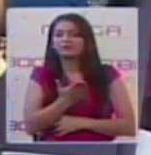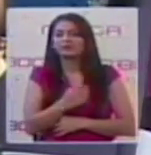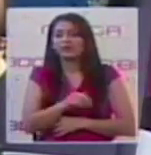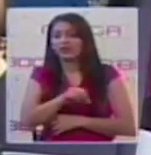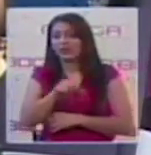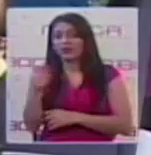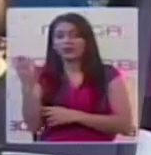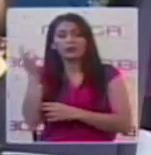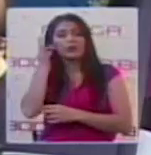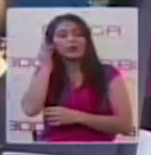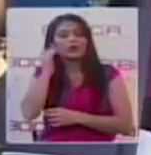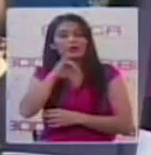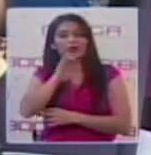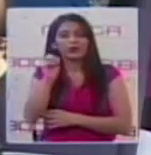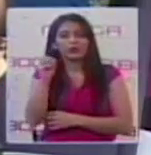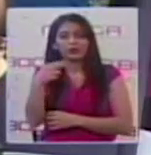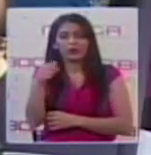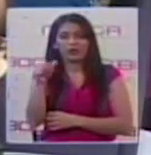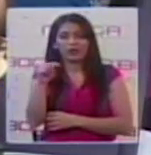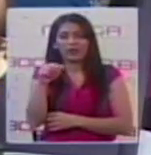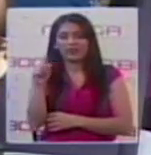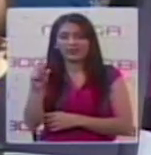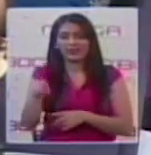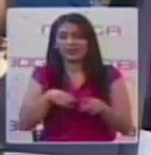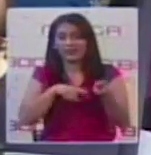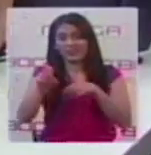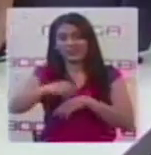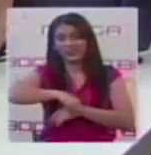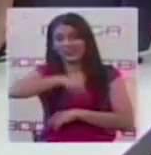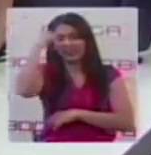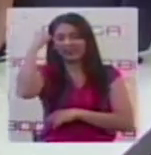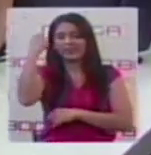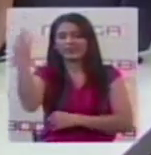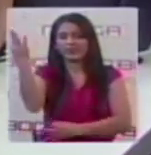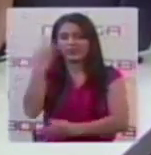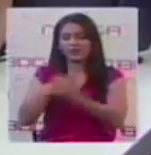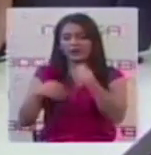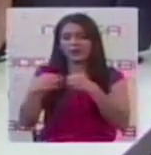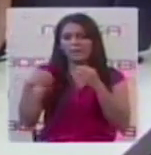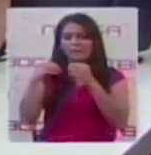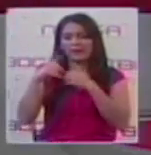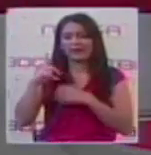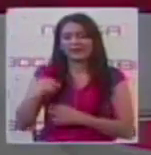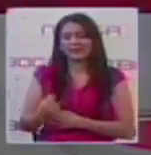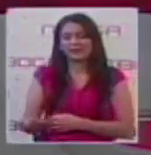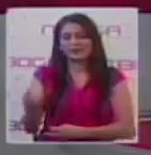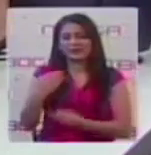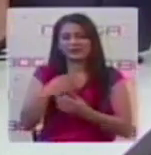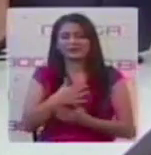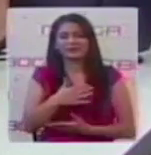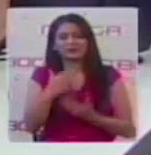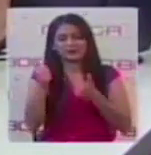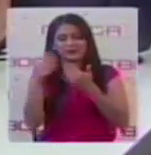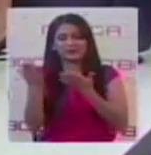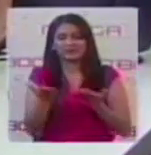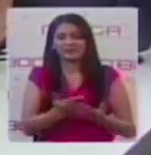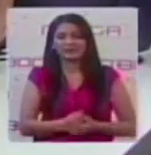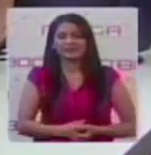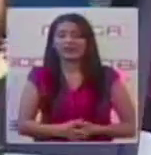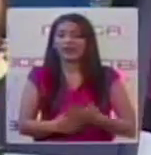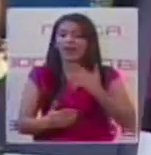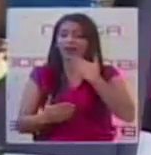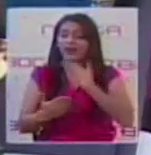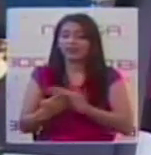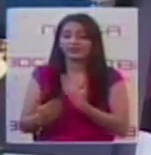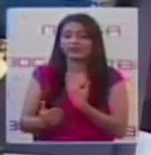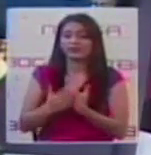Joana Espinel, que es la ganadora del concurso, nos acompañan el día de hoy pues para contarnos todas las novedades. ¿Cómo les fue? Bienvenidos. Bueno, muchísimas gracias por la